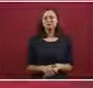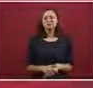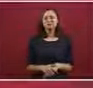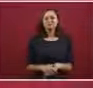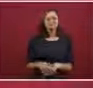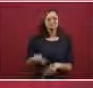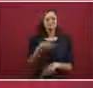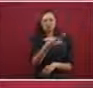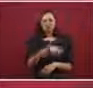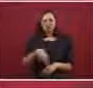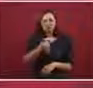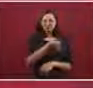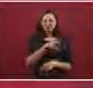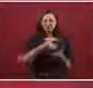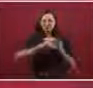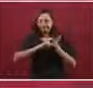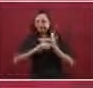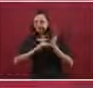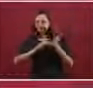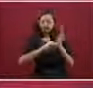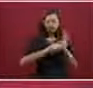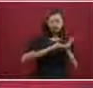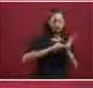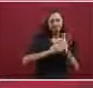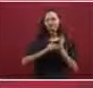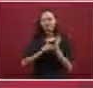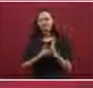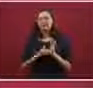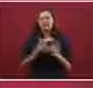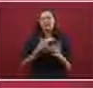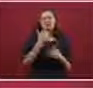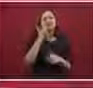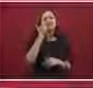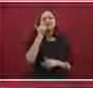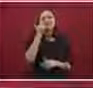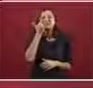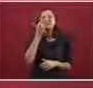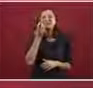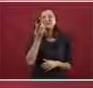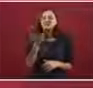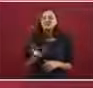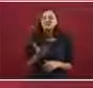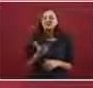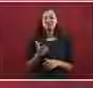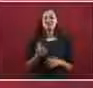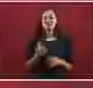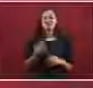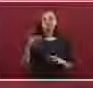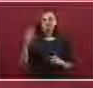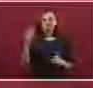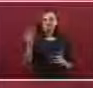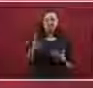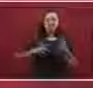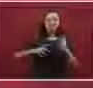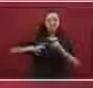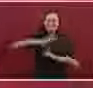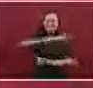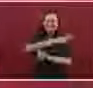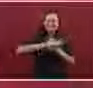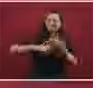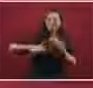tratando de crear situaciones que no corresponden a